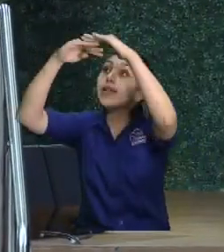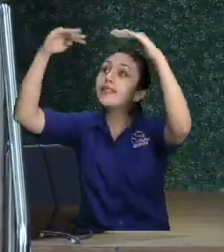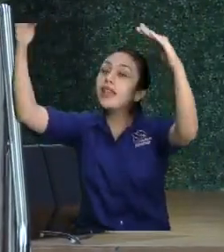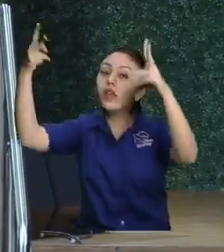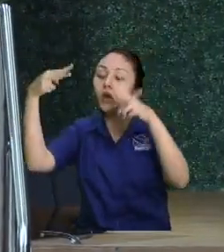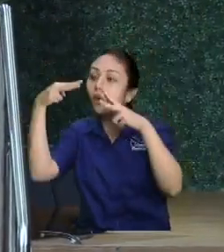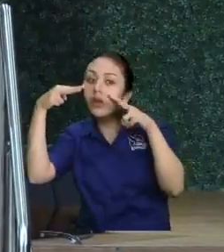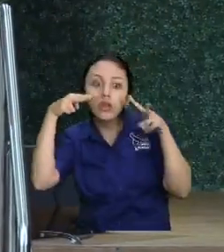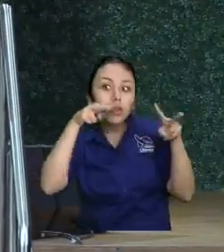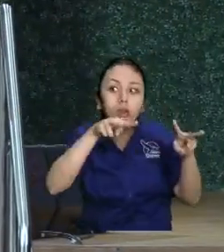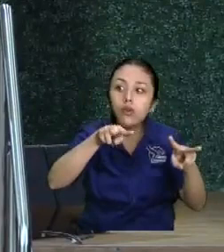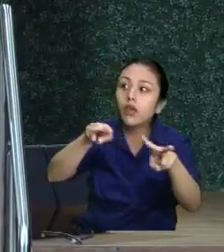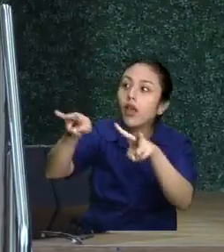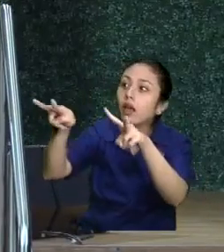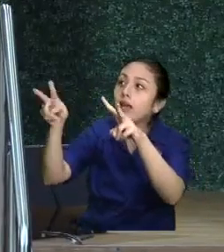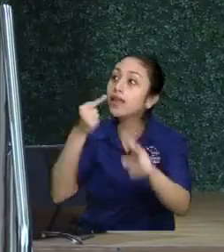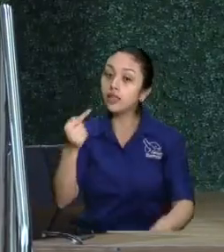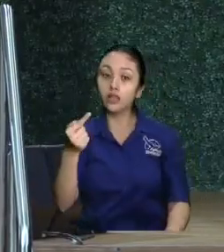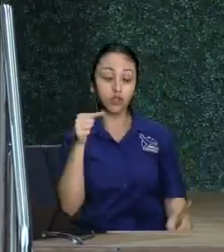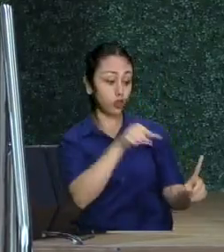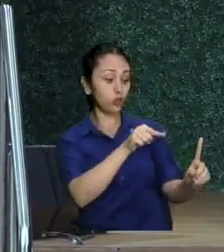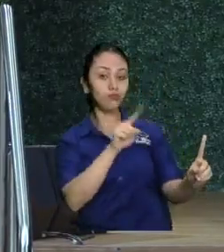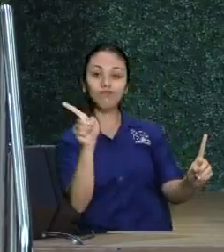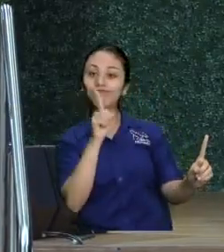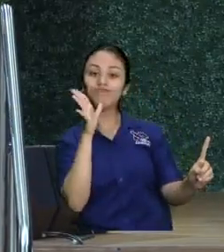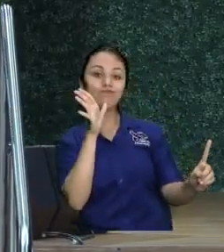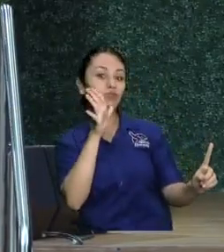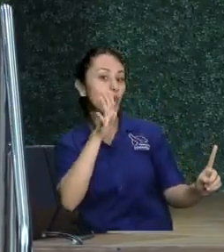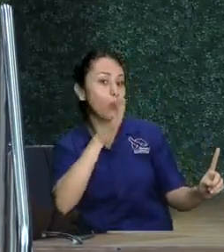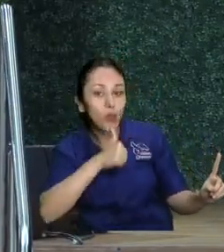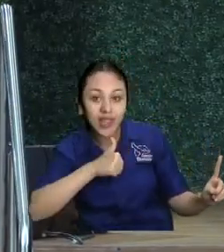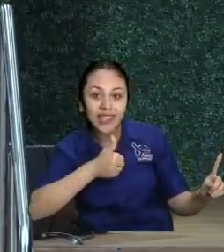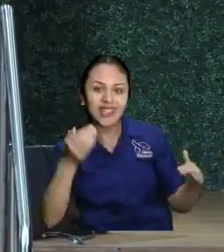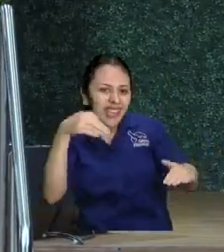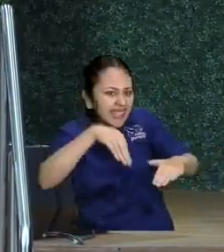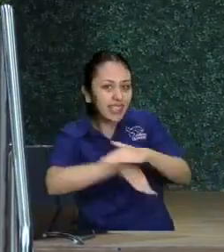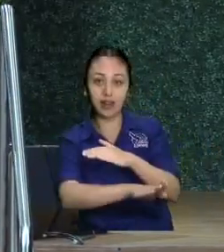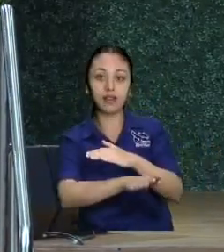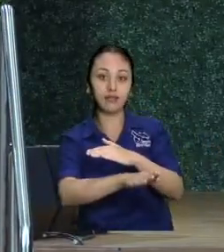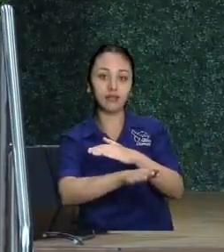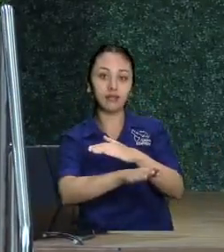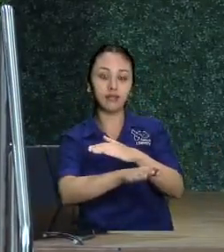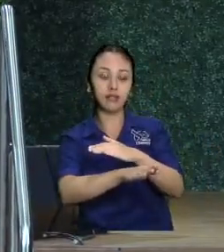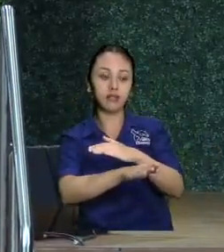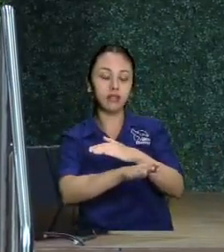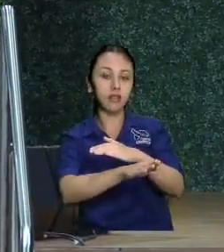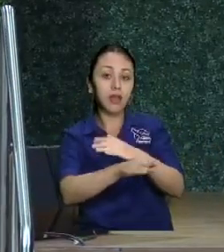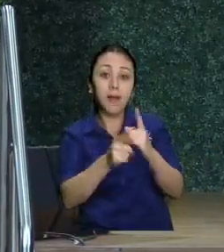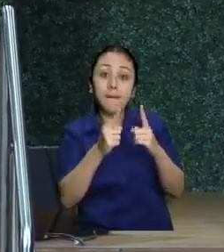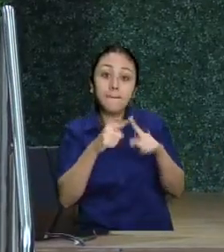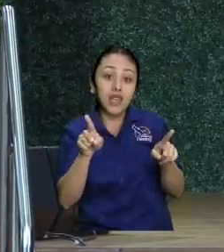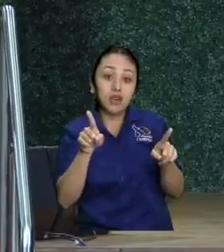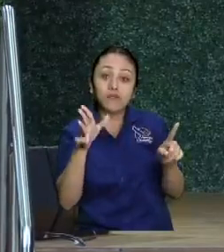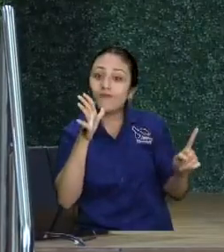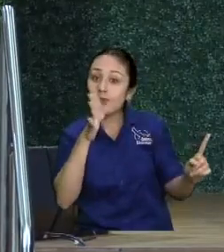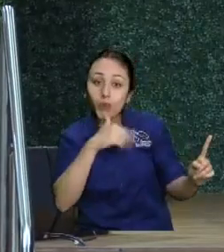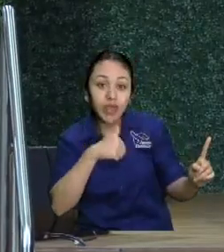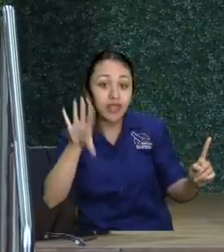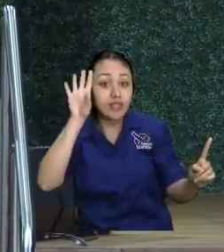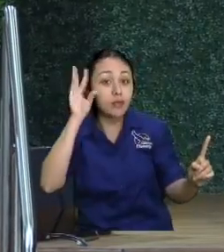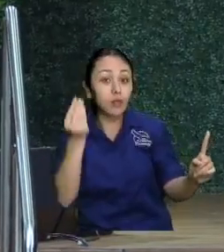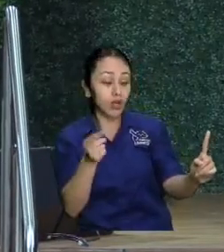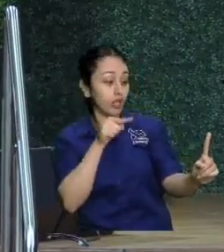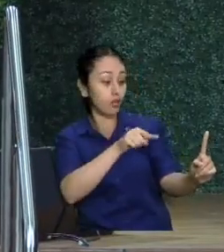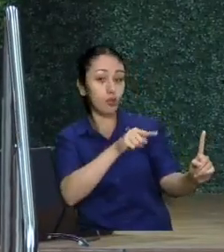le dicen, tú no puedes entrar aquí. Pero si yo soy pastor, si yo soy cristiano. Sí, pero no puedes porque te